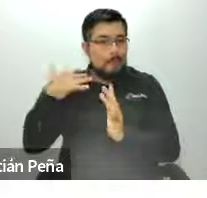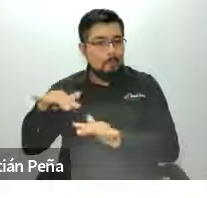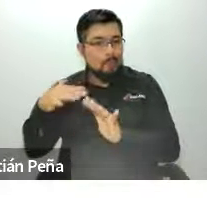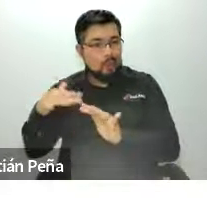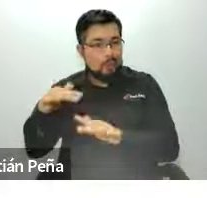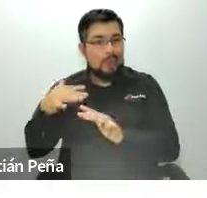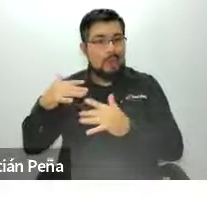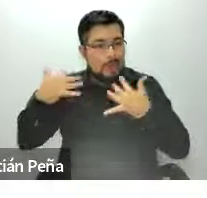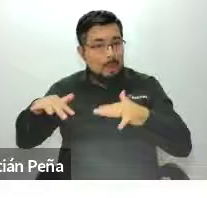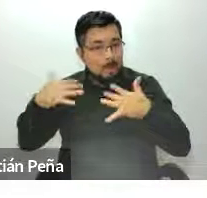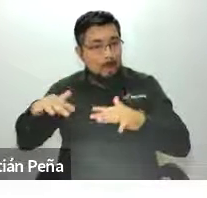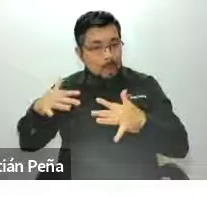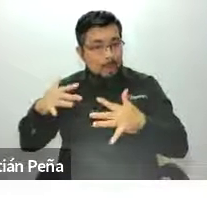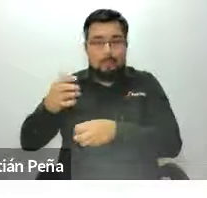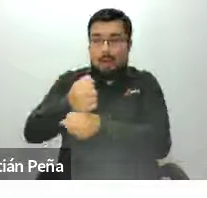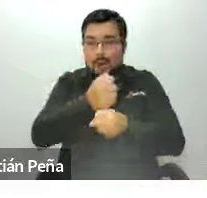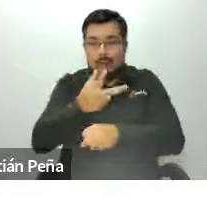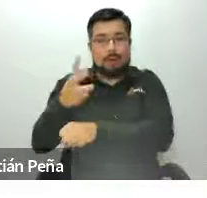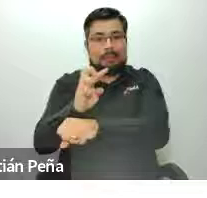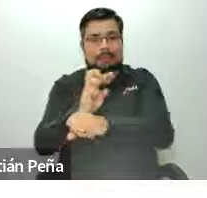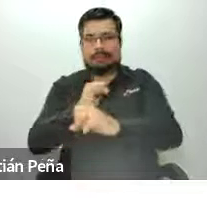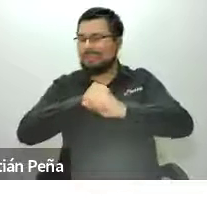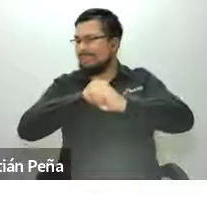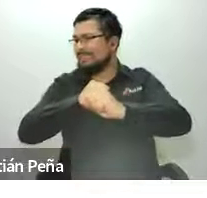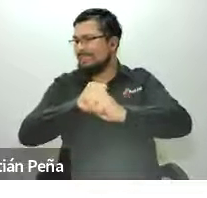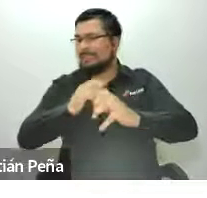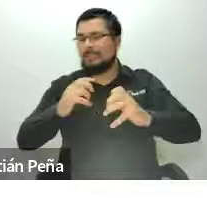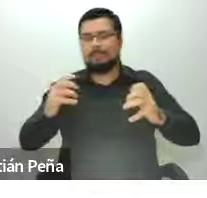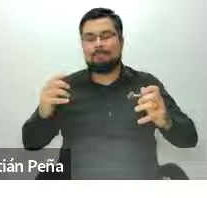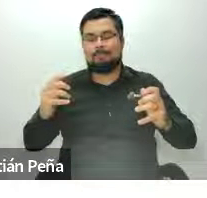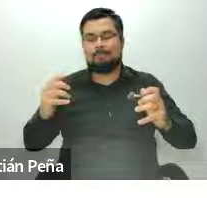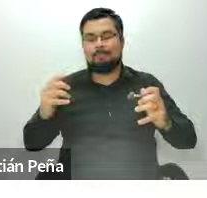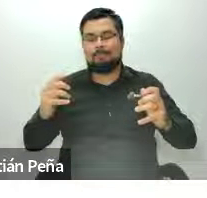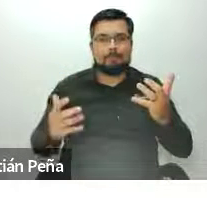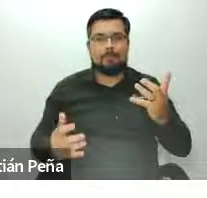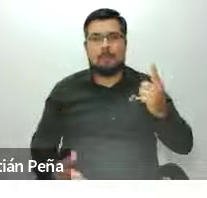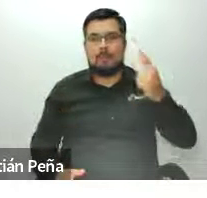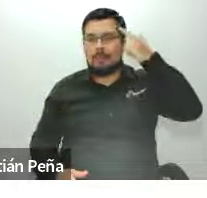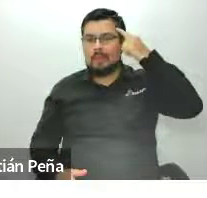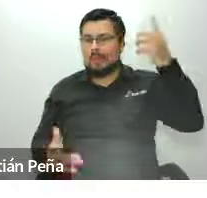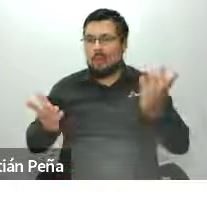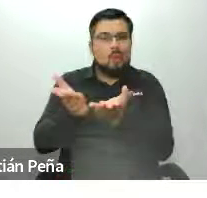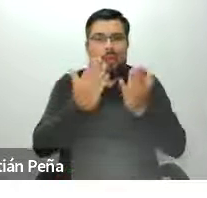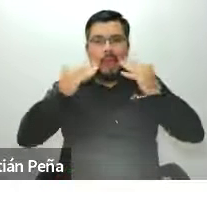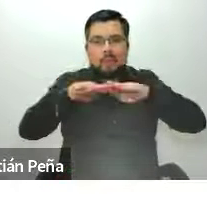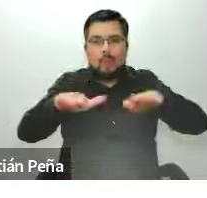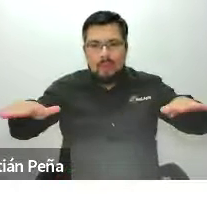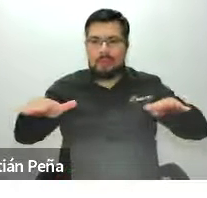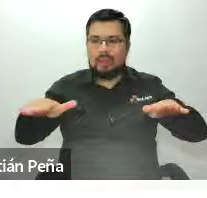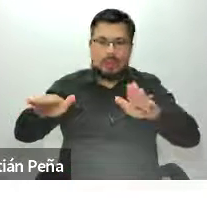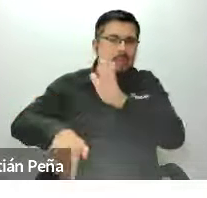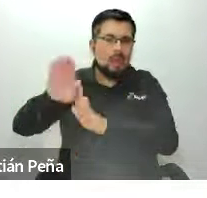trabajo pedagógico que hacemos con las y los estudiantes, especialmente cuando estamos hablando de estudiantes con mayores necesidades de apoyo, ¿no?